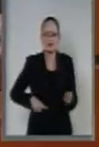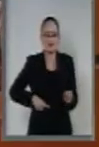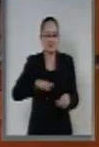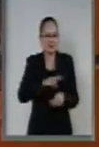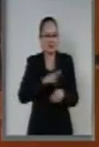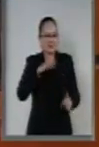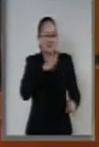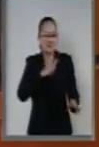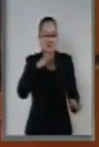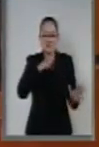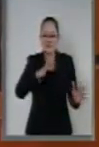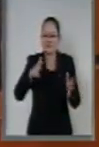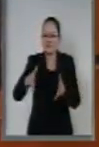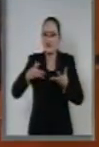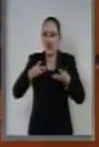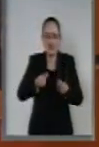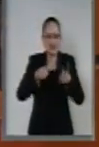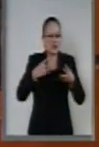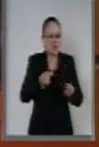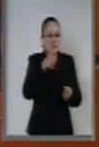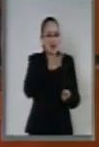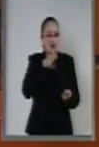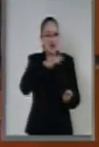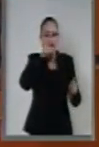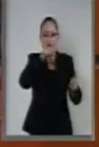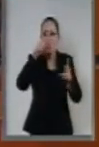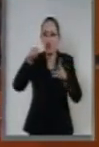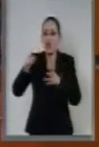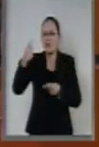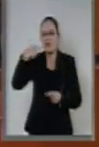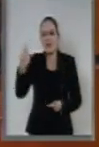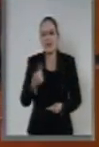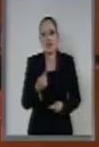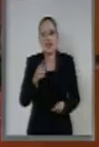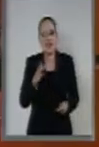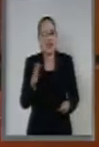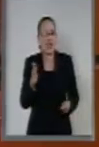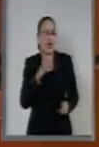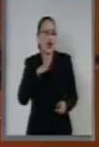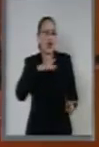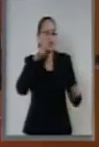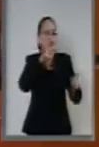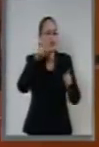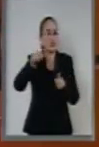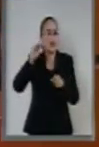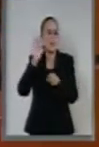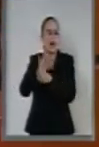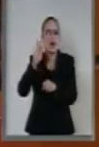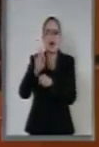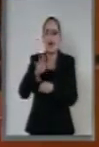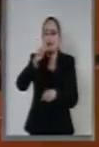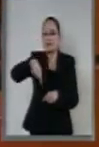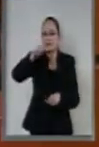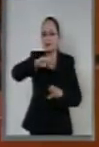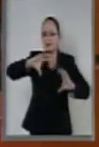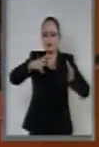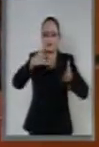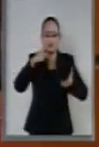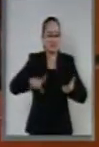gasto porque muchas veces se destina a financiar privilegios excesivos en el aparato